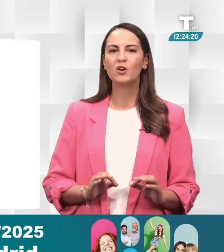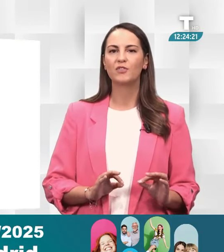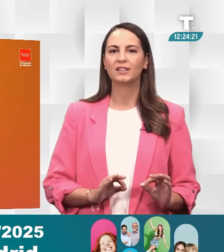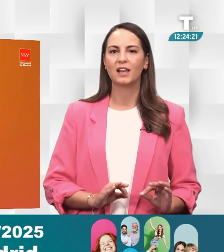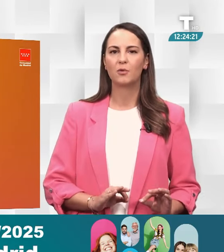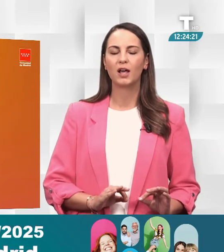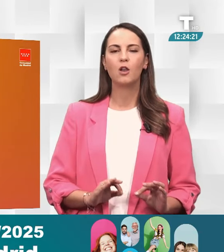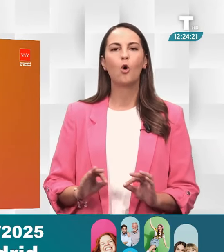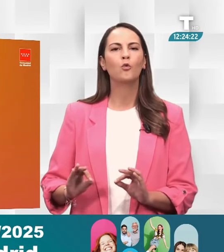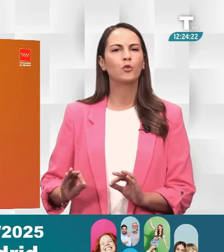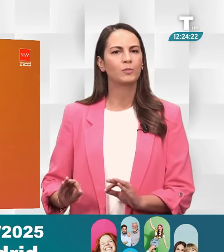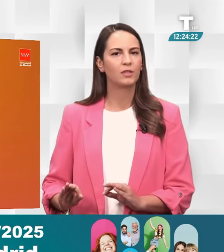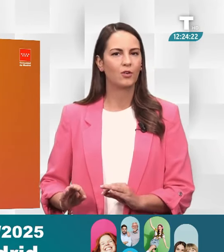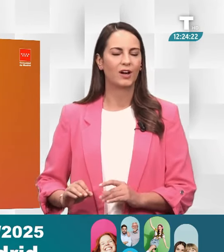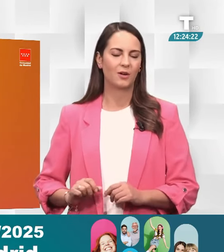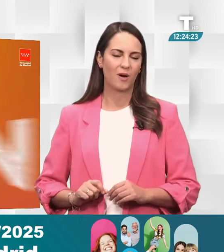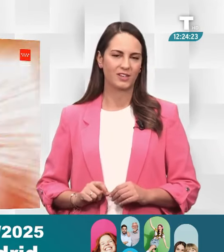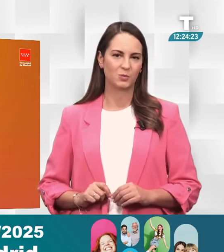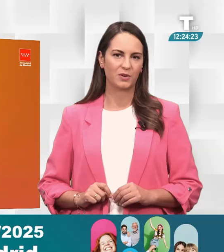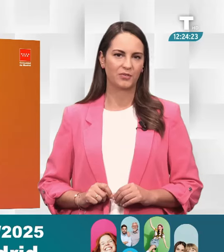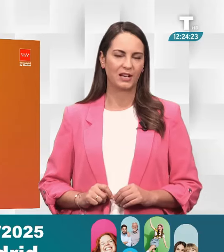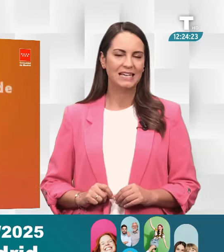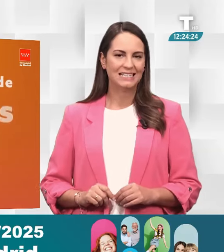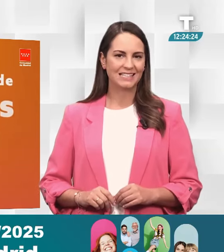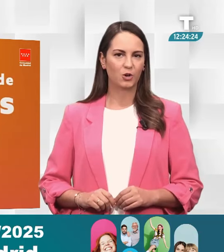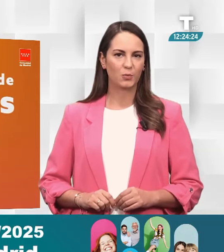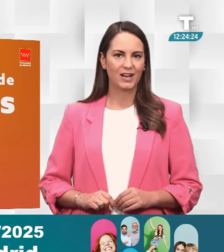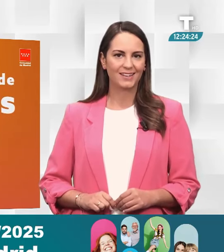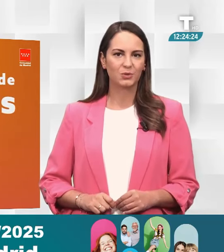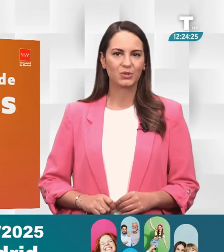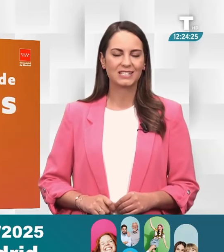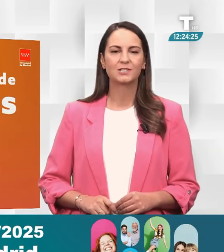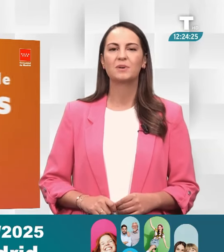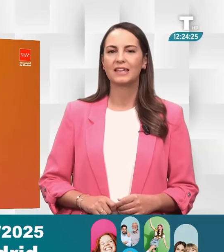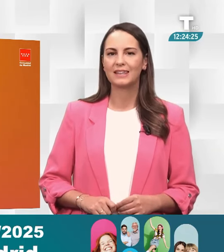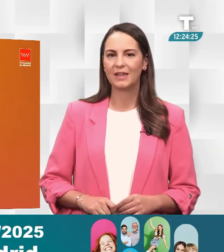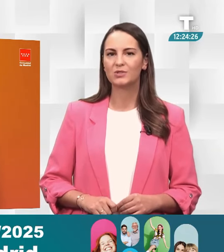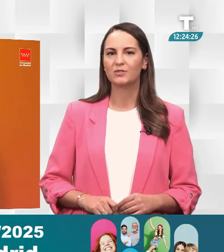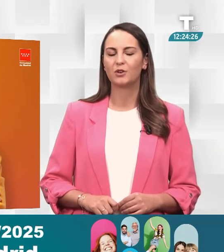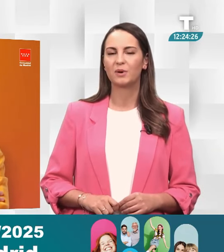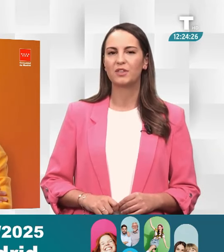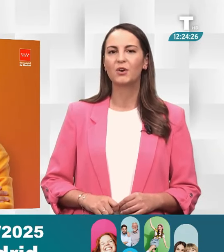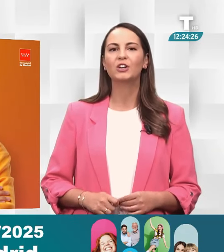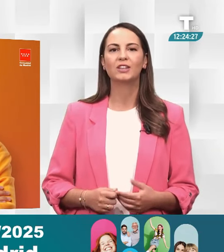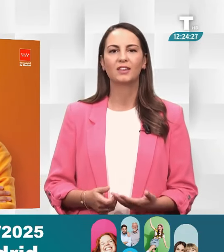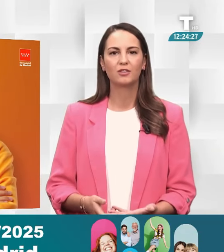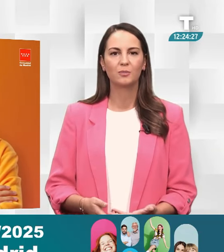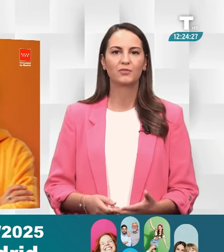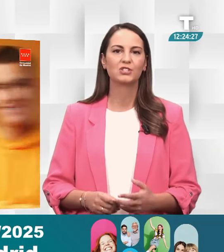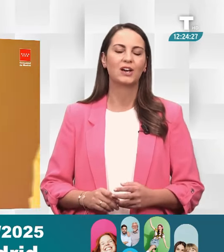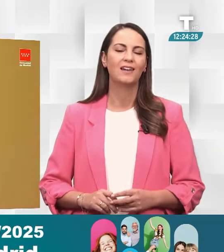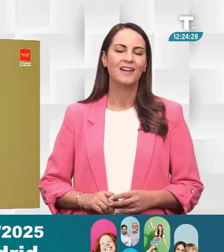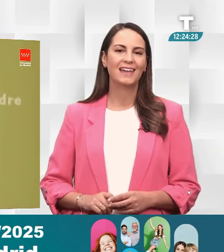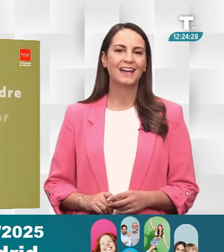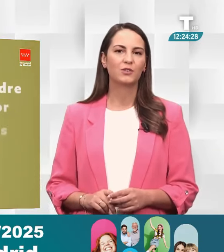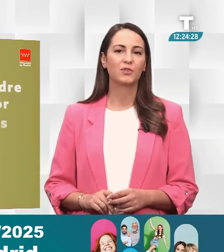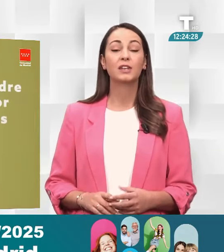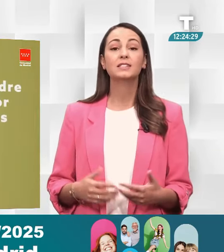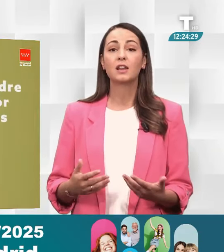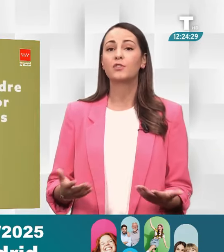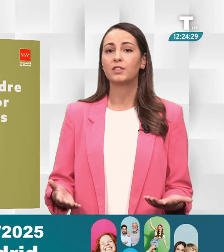una oferta laboral o formación adecuada a su perfil. Se incorporarán tutores especializados en formación y orientación profesional en